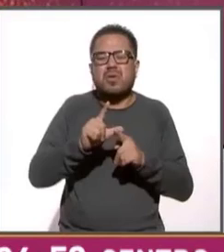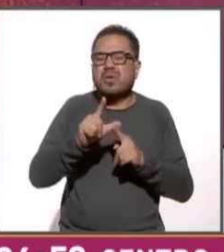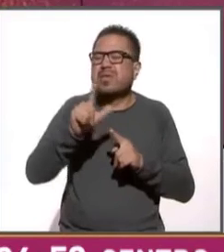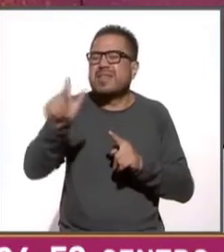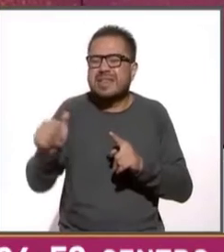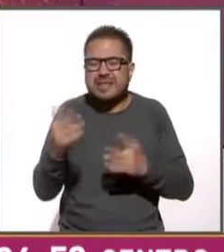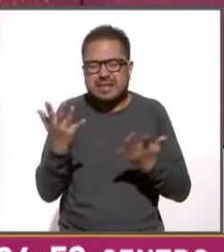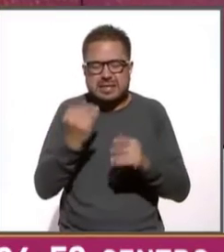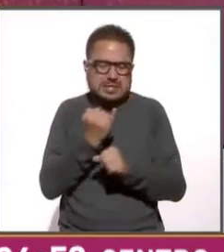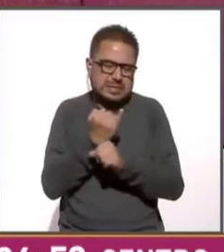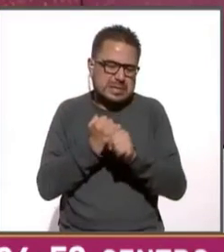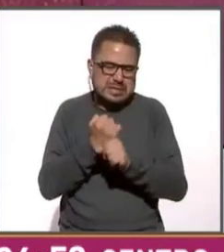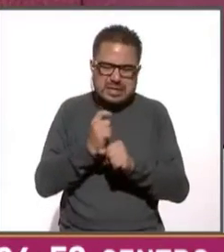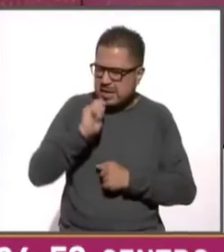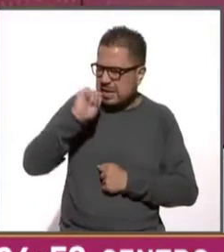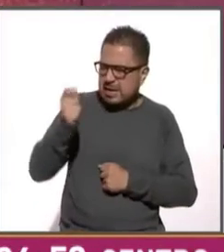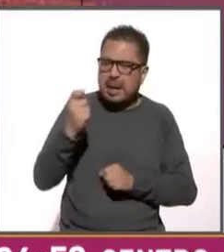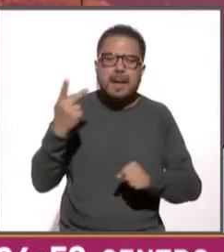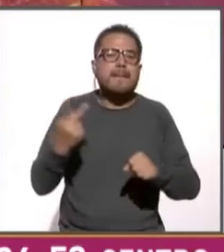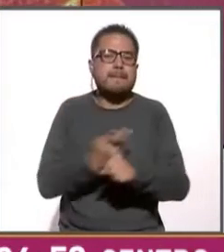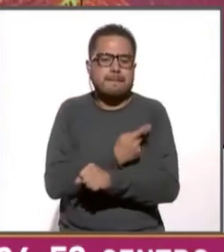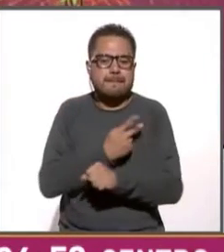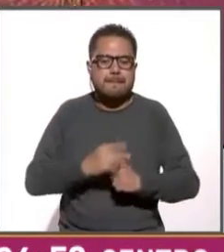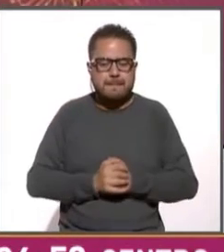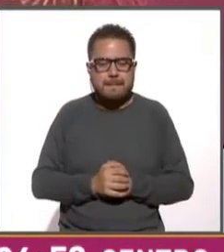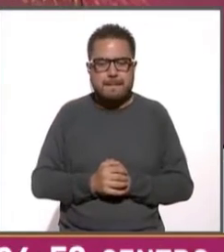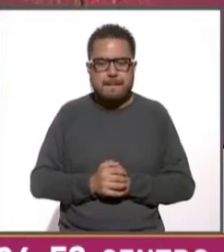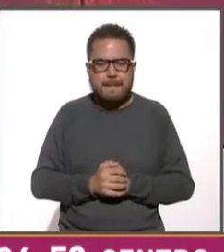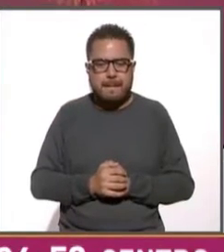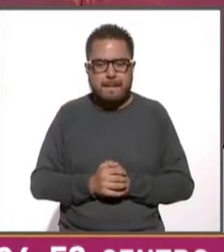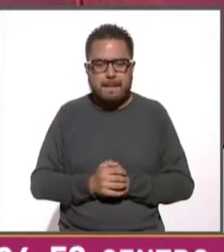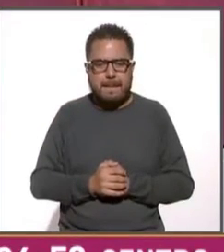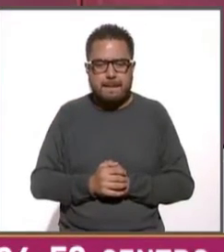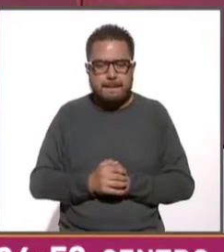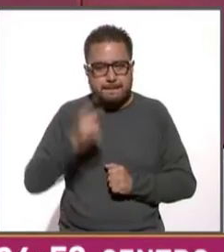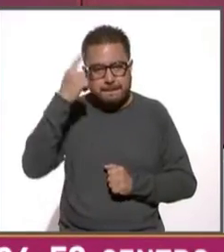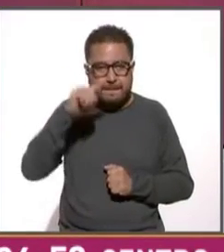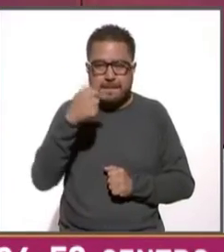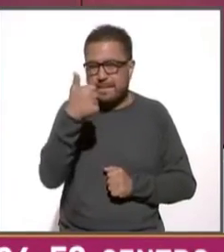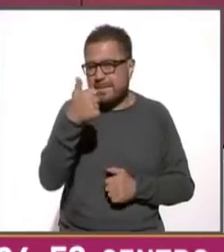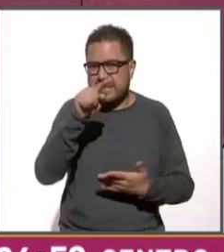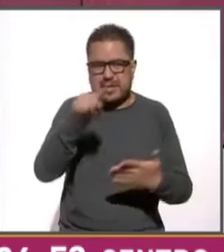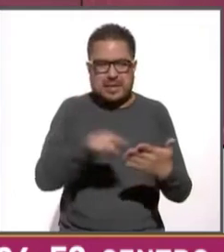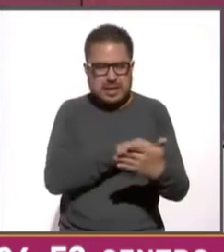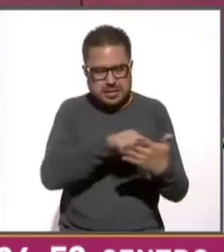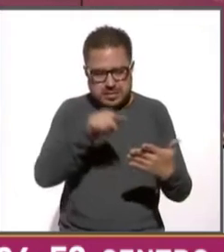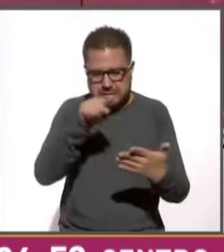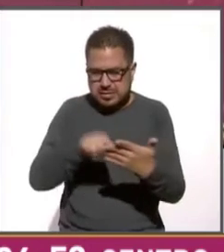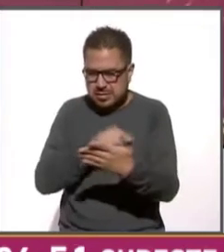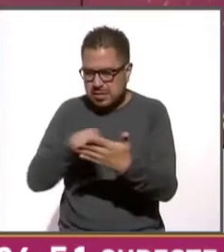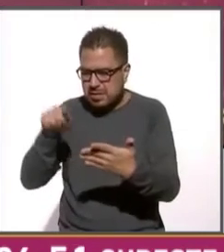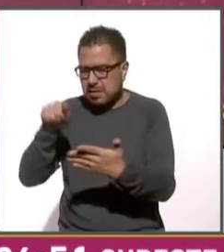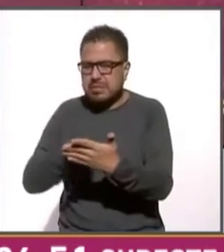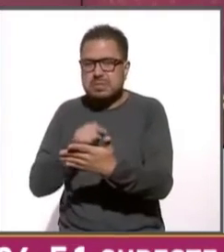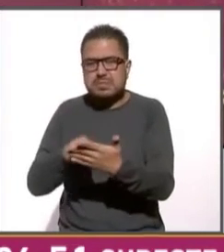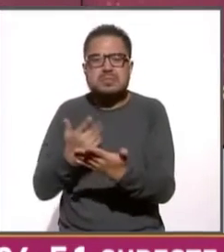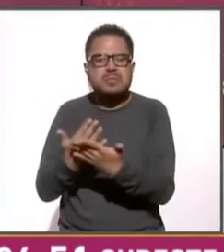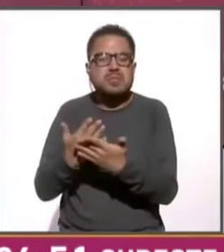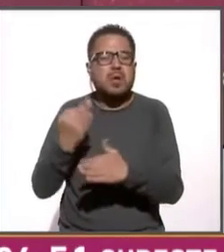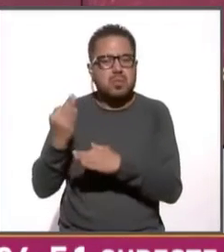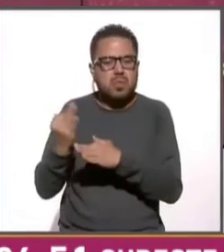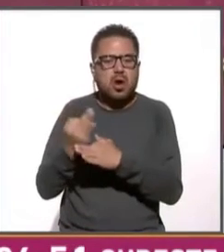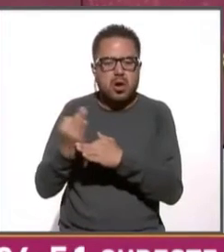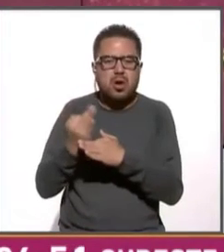¿no?, el análisis de qué fue lo que sucedió. Prácticamente para las 6 elecciones sucedió lo que se esperaba.